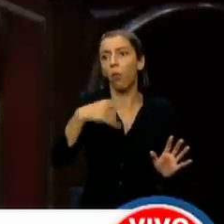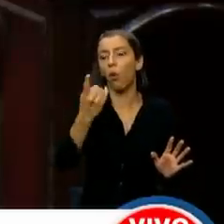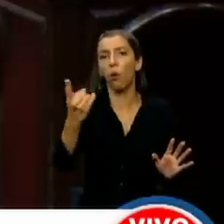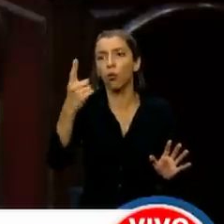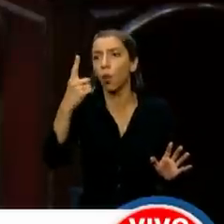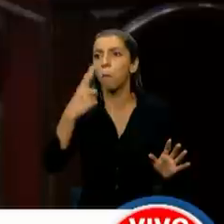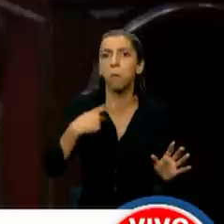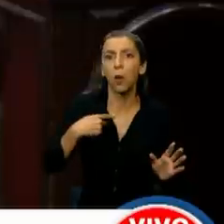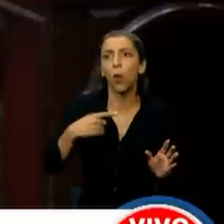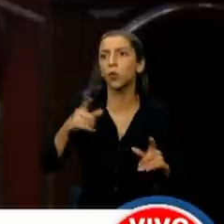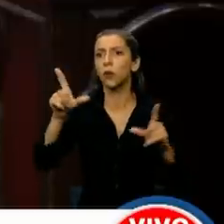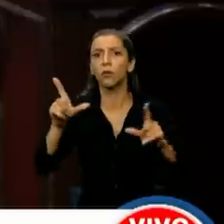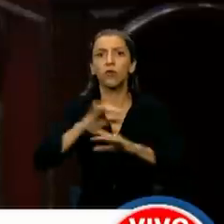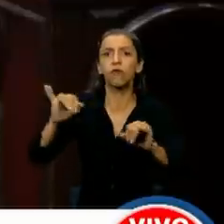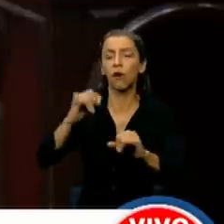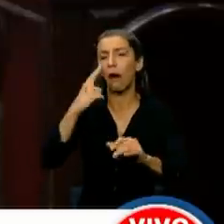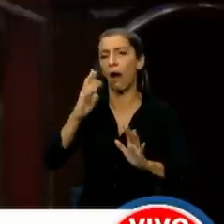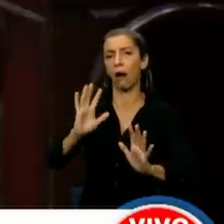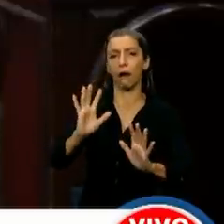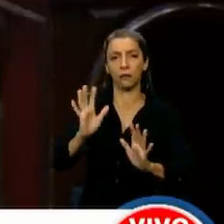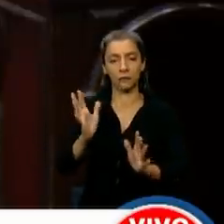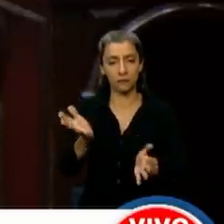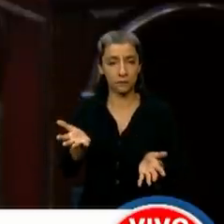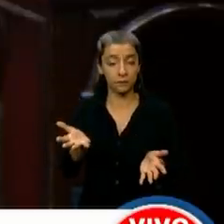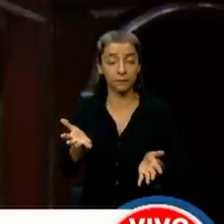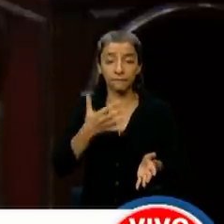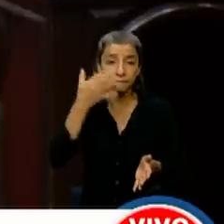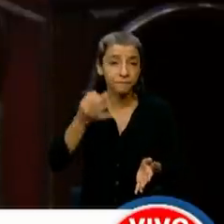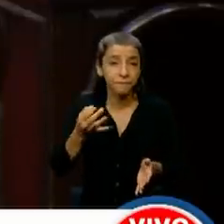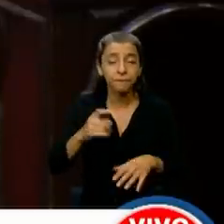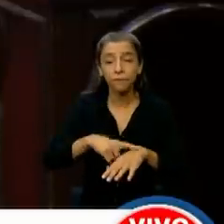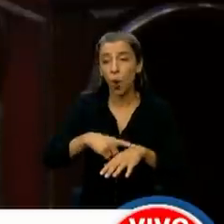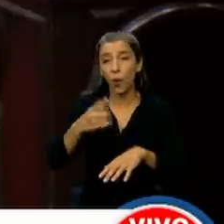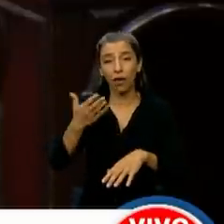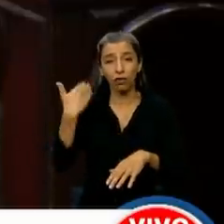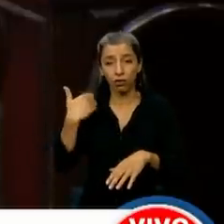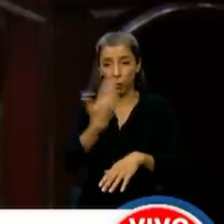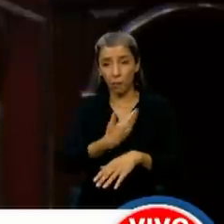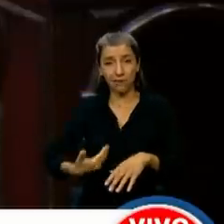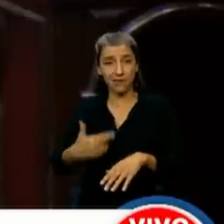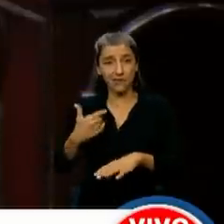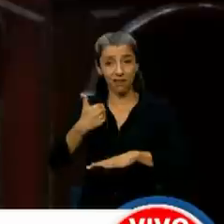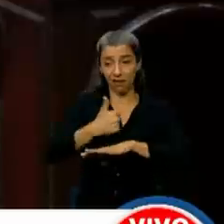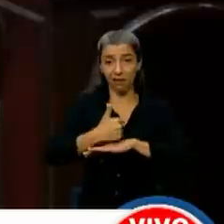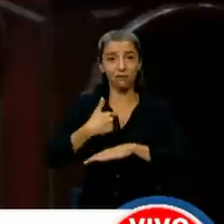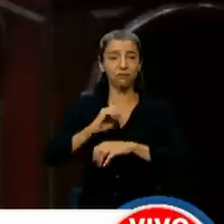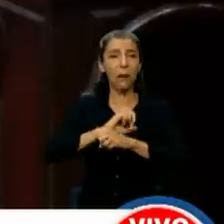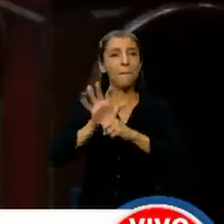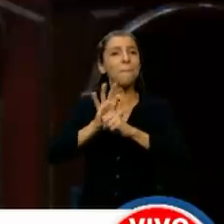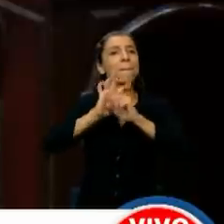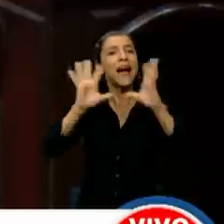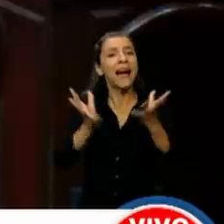la experiencia que atravesó nuestra patria durante la peor etapa de la pandemia durante la etapa más cerrada de la